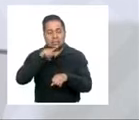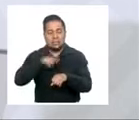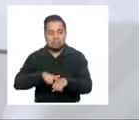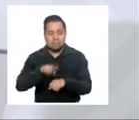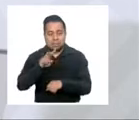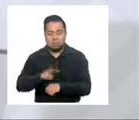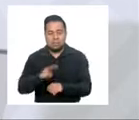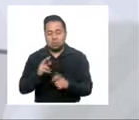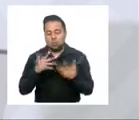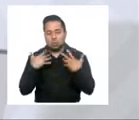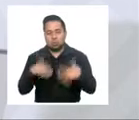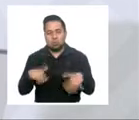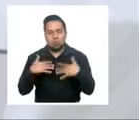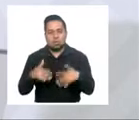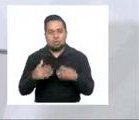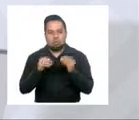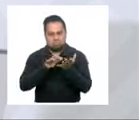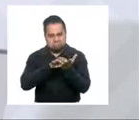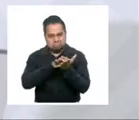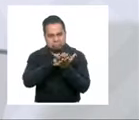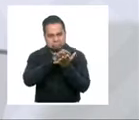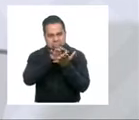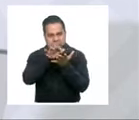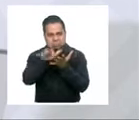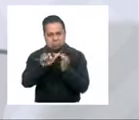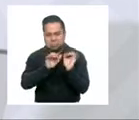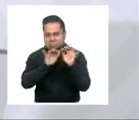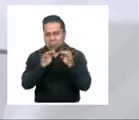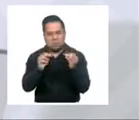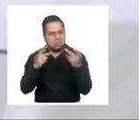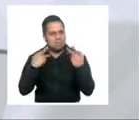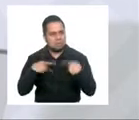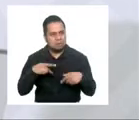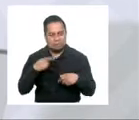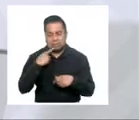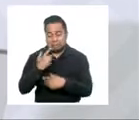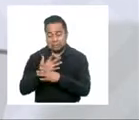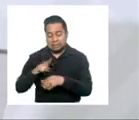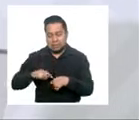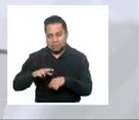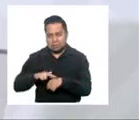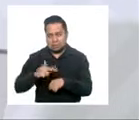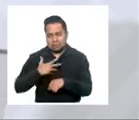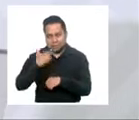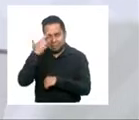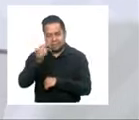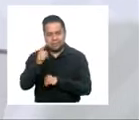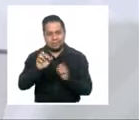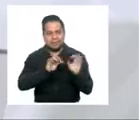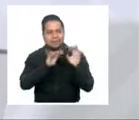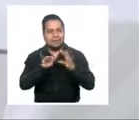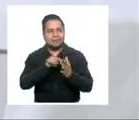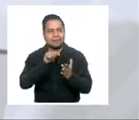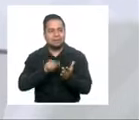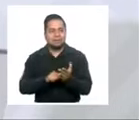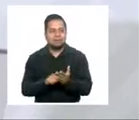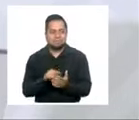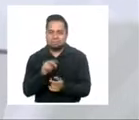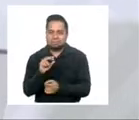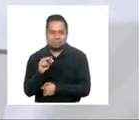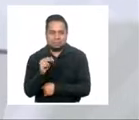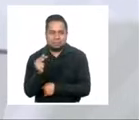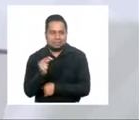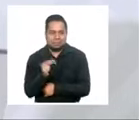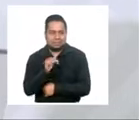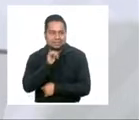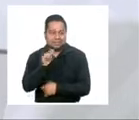De verdad que es impresionante el número de visitantes que hemos tenido, y como bien lo dice el gobernador, es un destino que no necesitas llevar